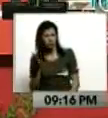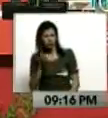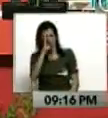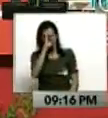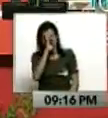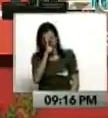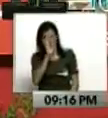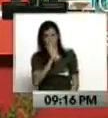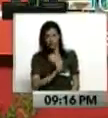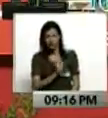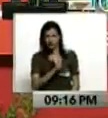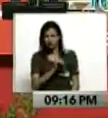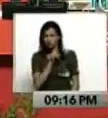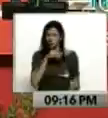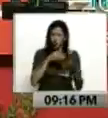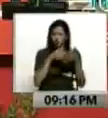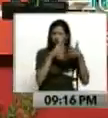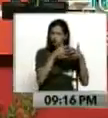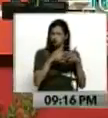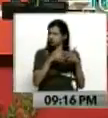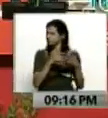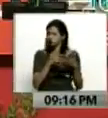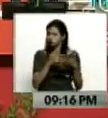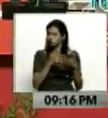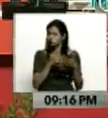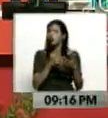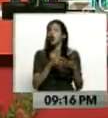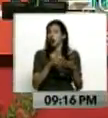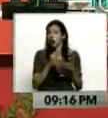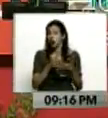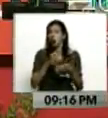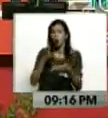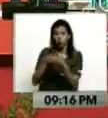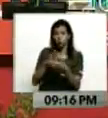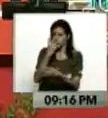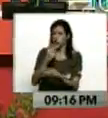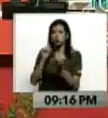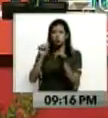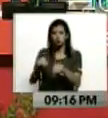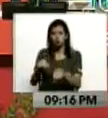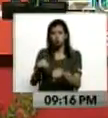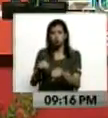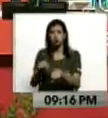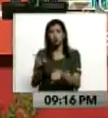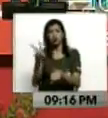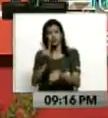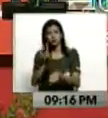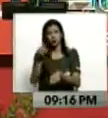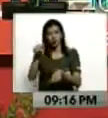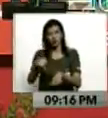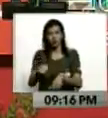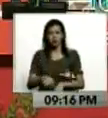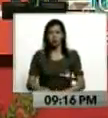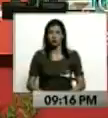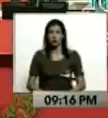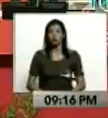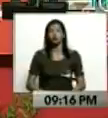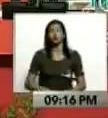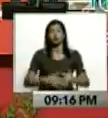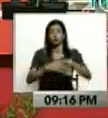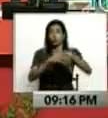amenaza en todo este tiempo de revolución bolivariana contra la pobreza no solo en Venezuela sino